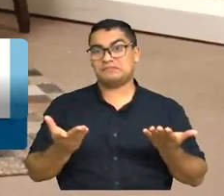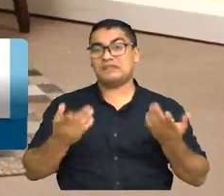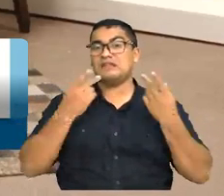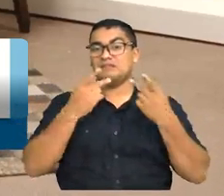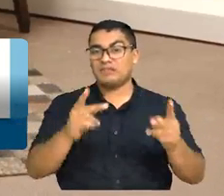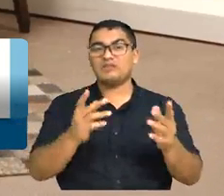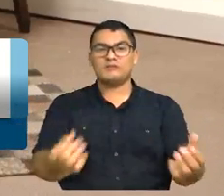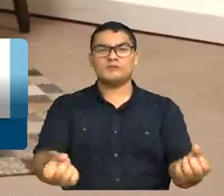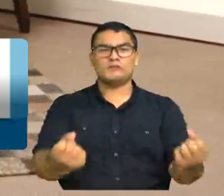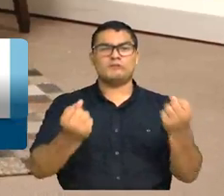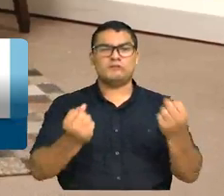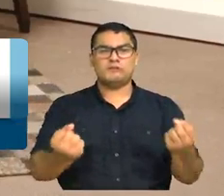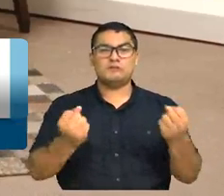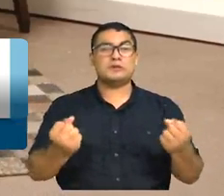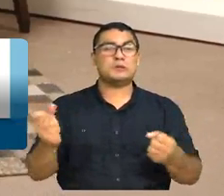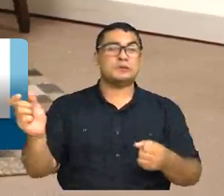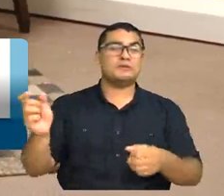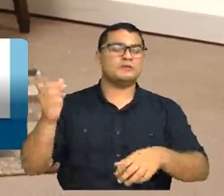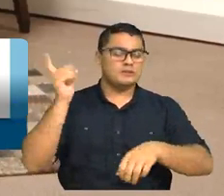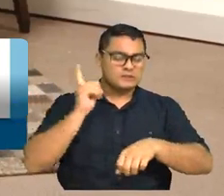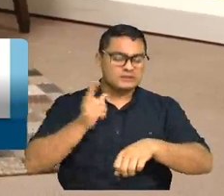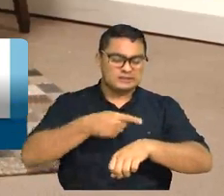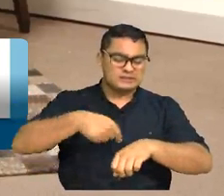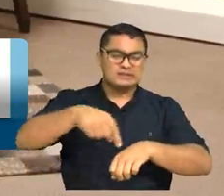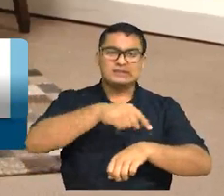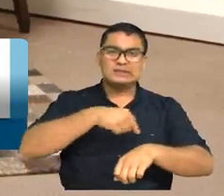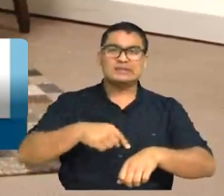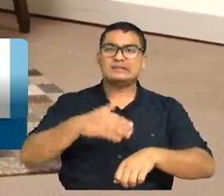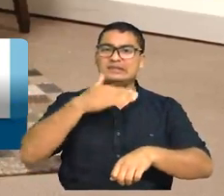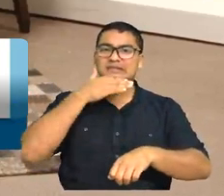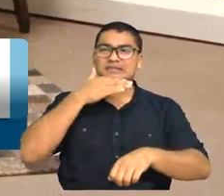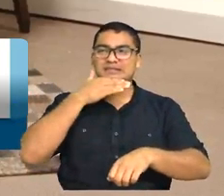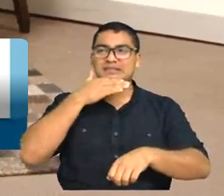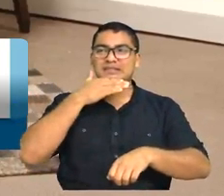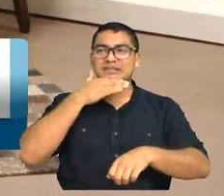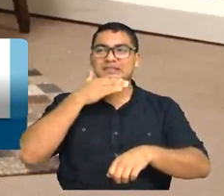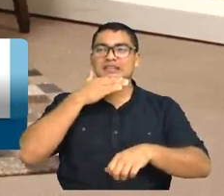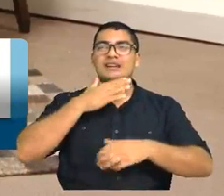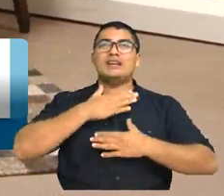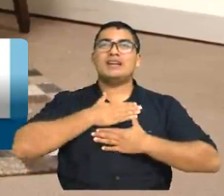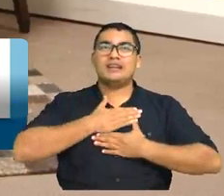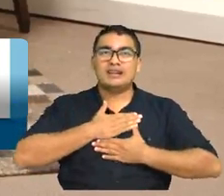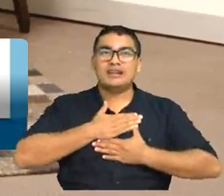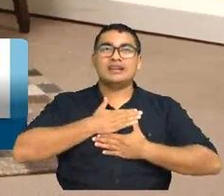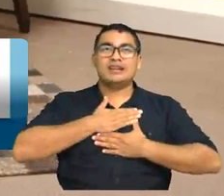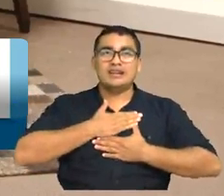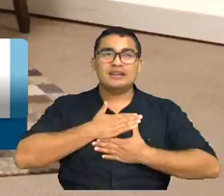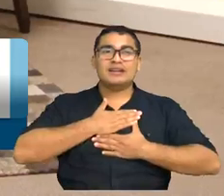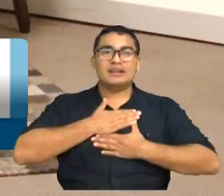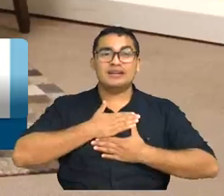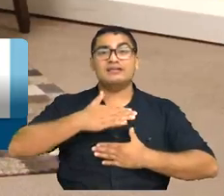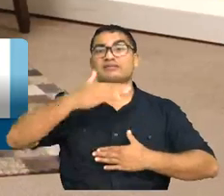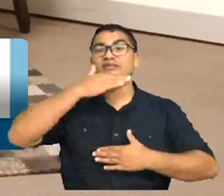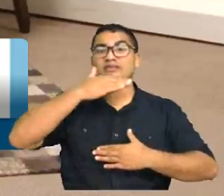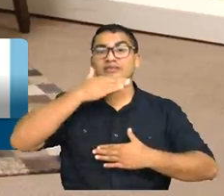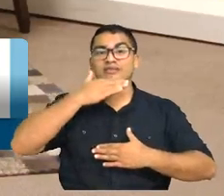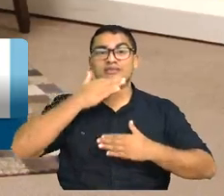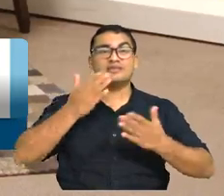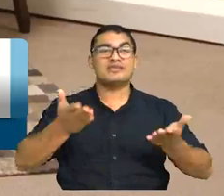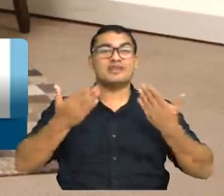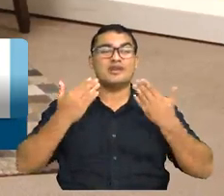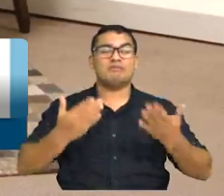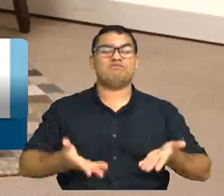en cuanto a los ejercicios. Llega a un punto de que es tanto el esfuerzo físico que realizan, de que ese